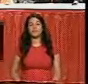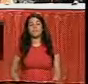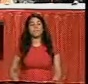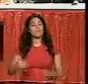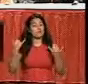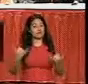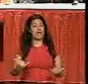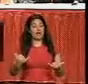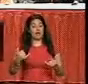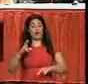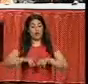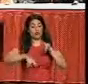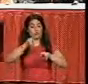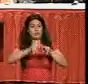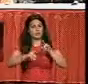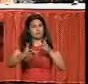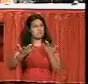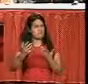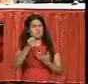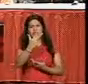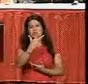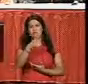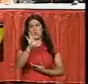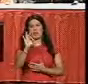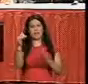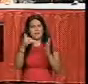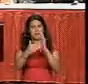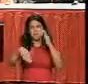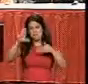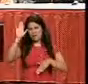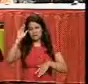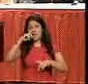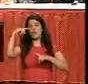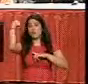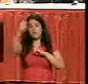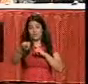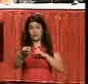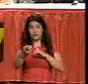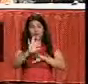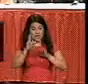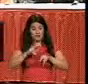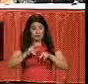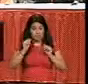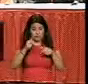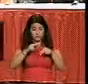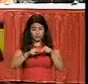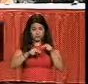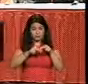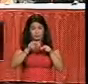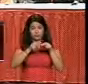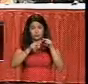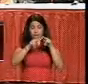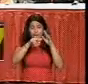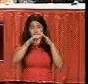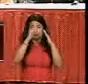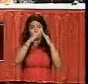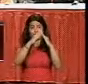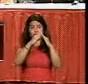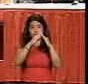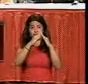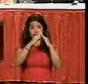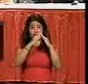más de 350,000 viviendas para la meta del próximo año y para eso es